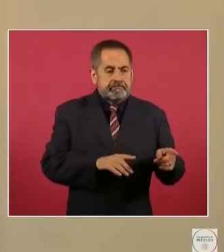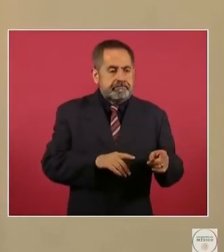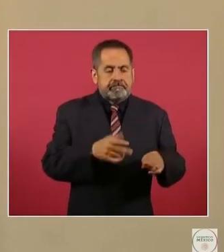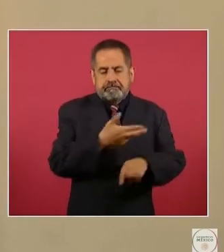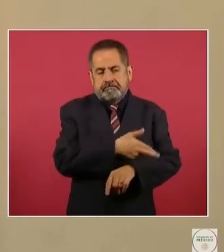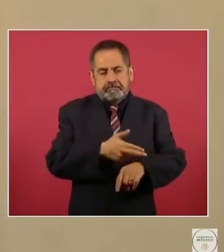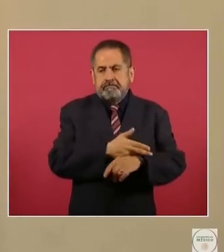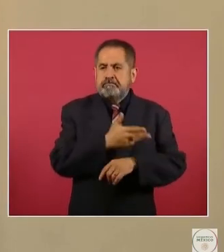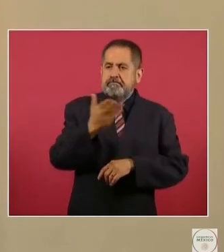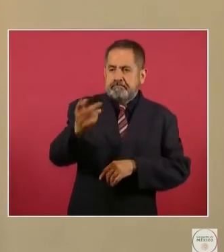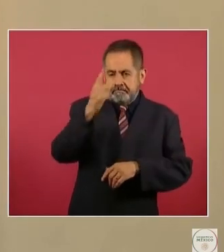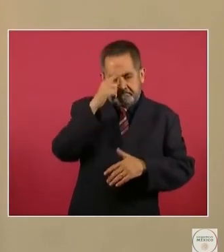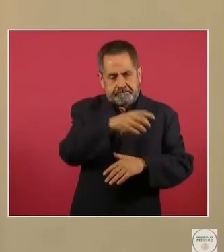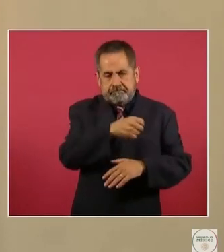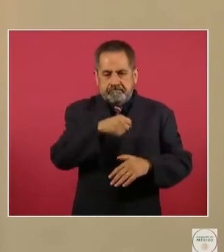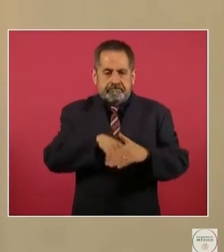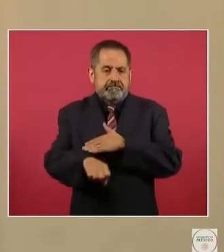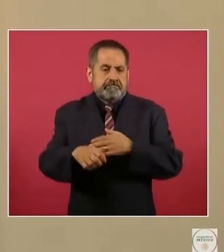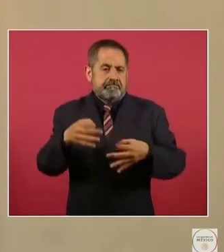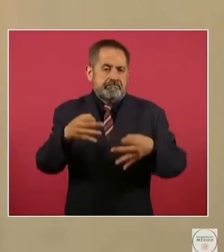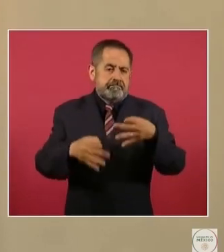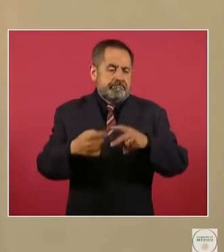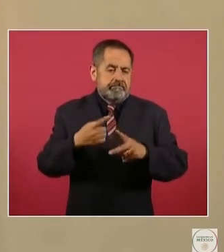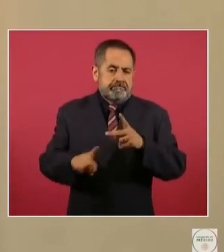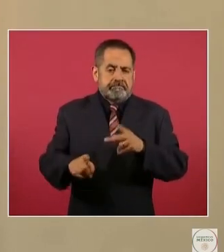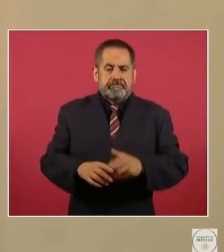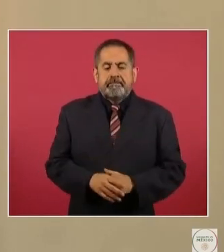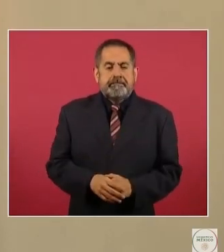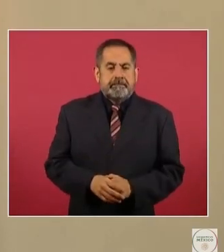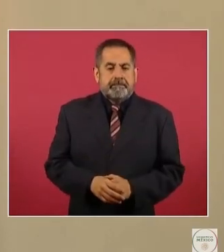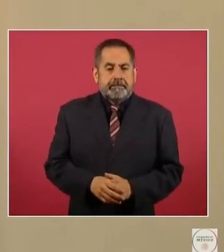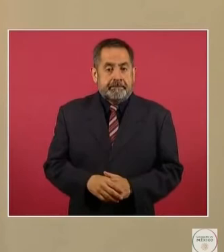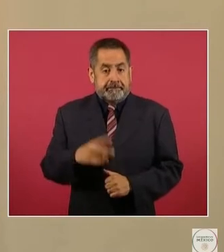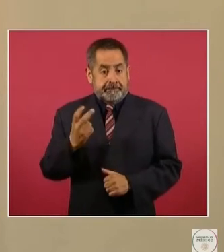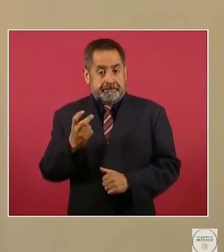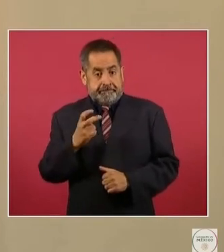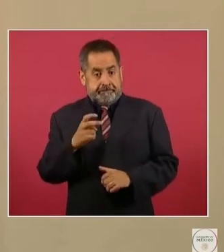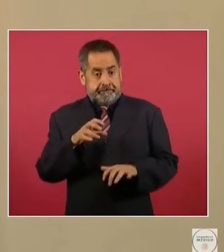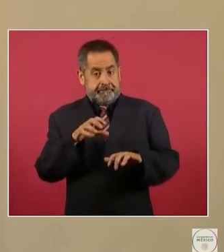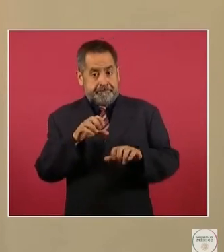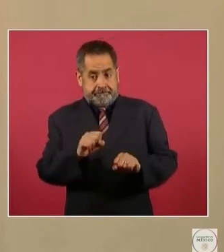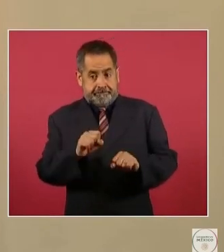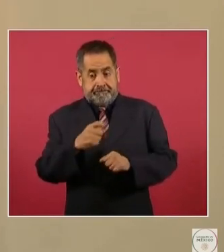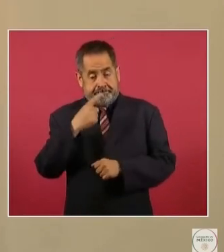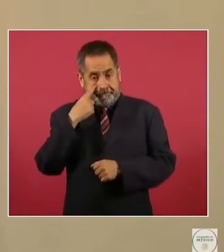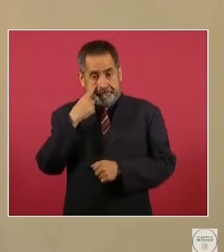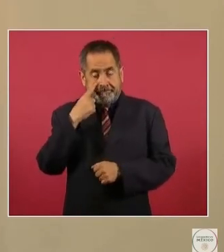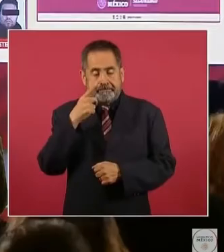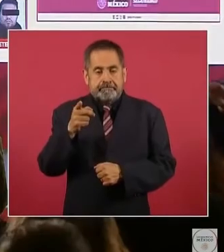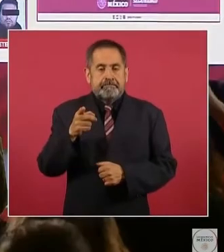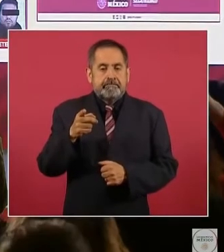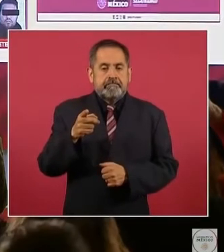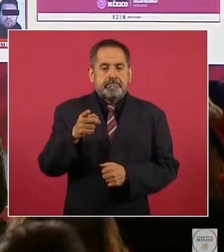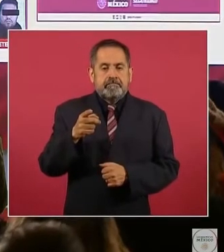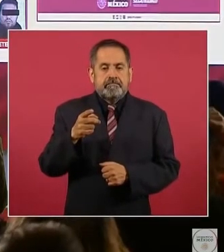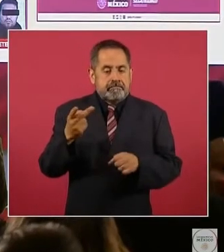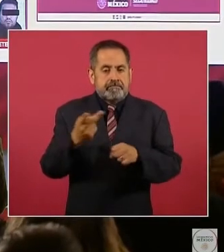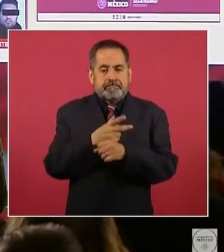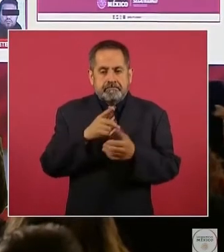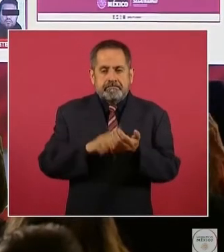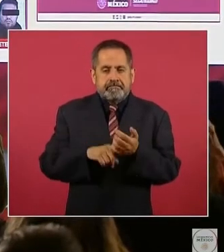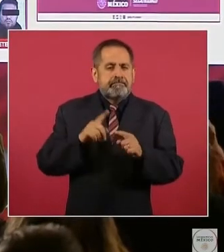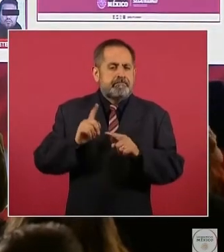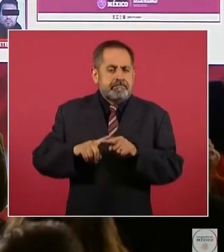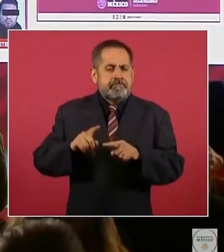al proceso penal con esta detención siguiente a partir de el despliegue que lleva a cabo